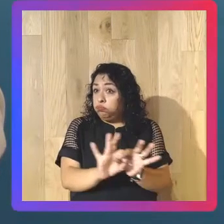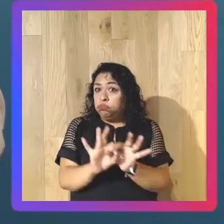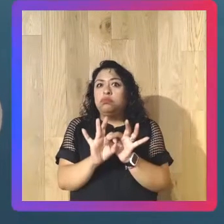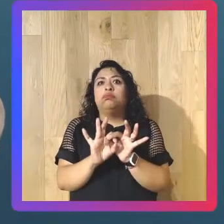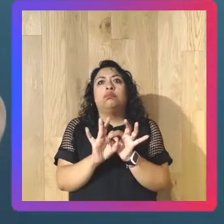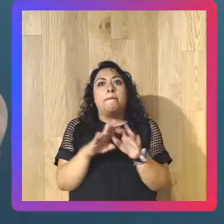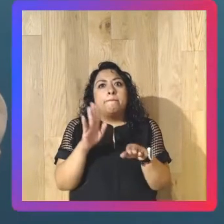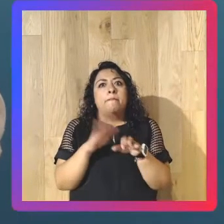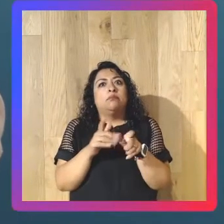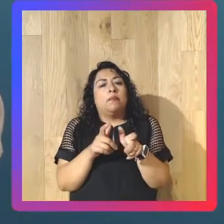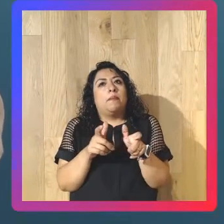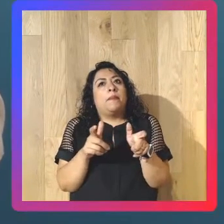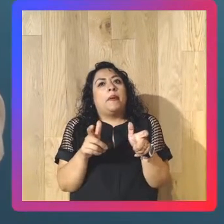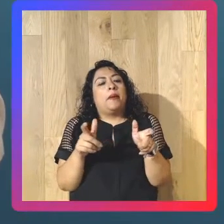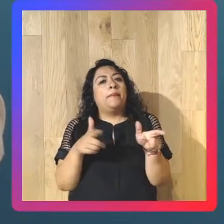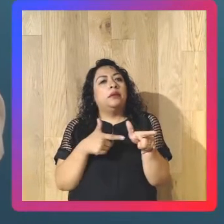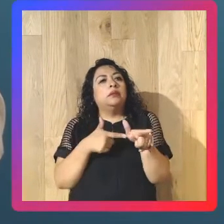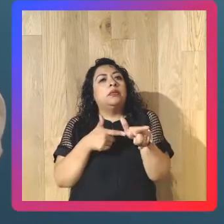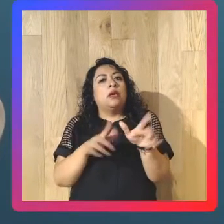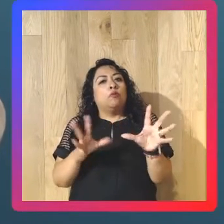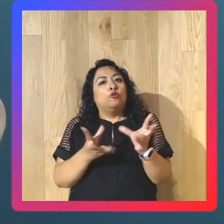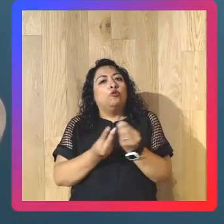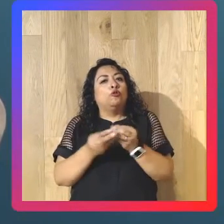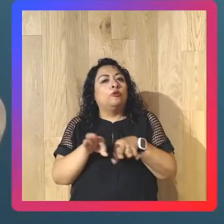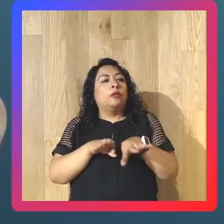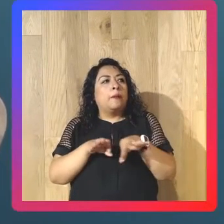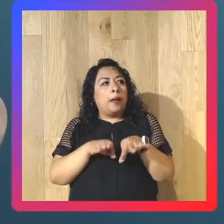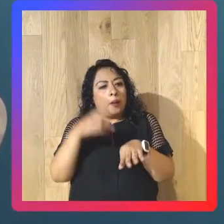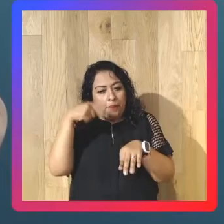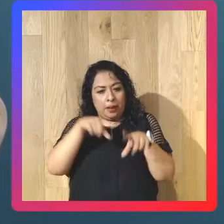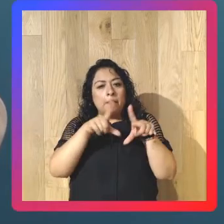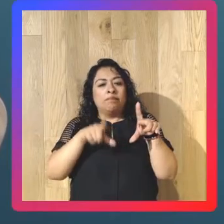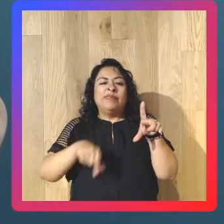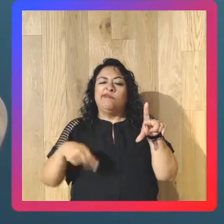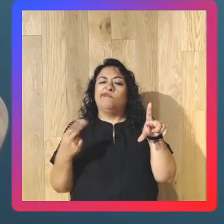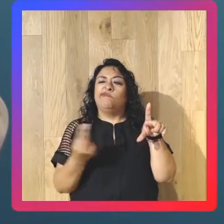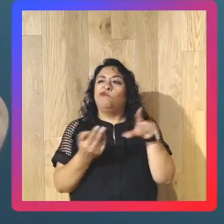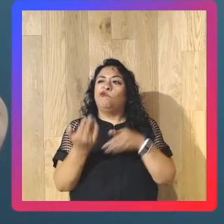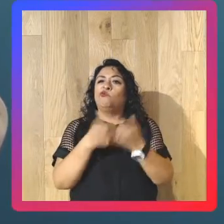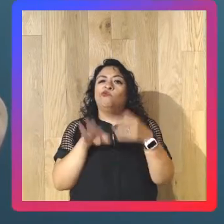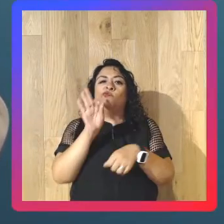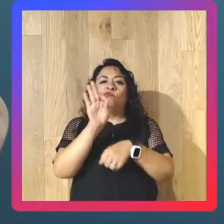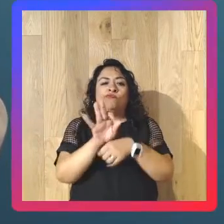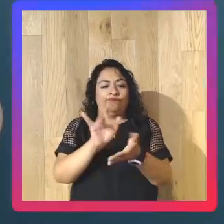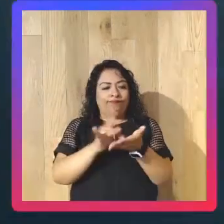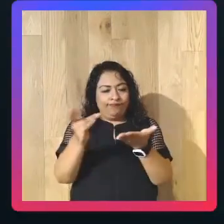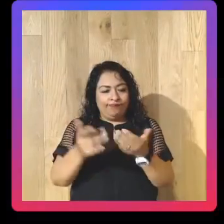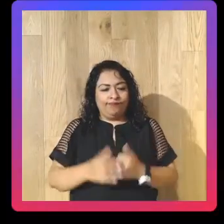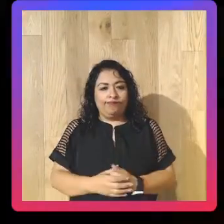se multipliquen y sigamos trabajando juntos porque México nos necesita a todos.